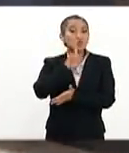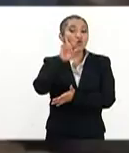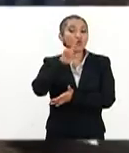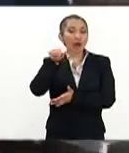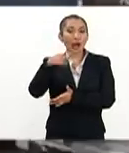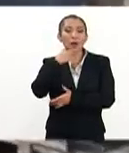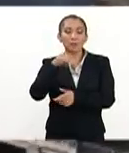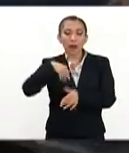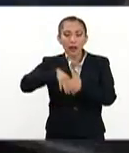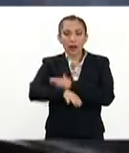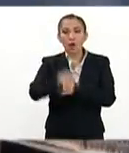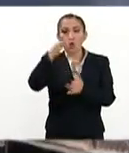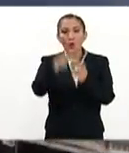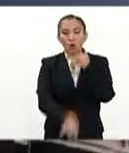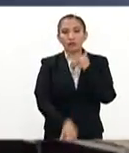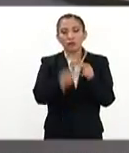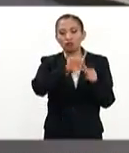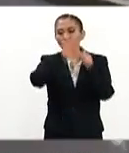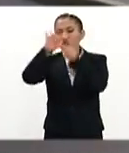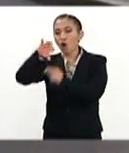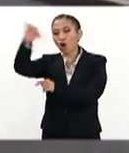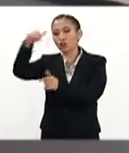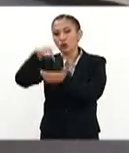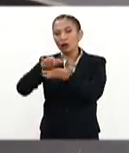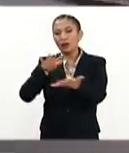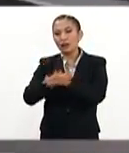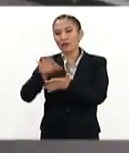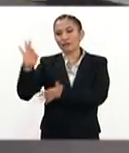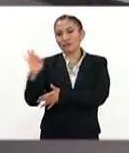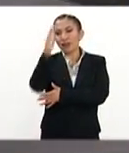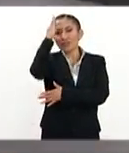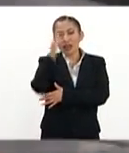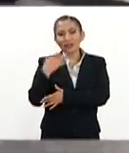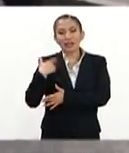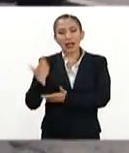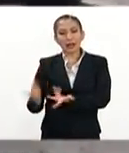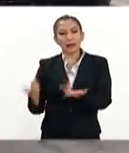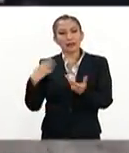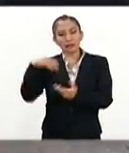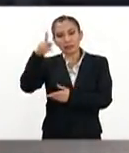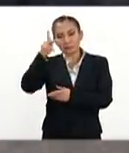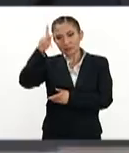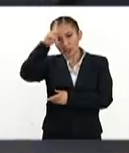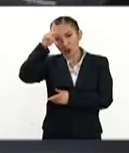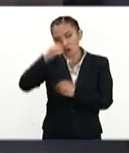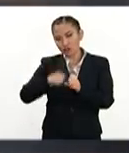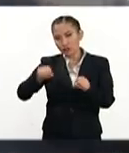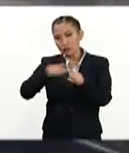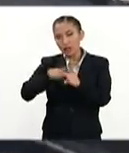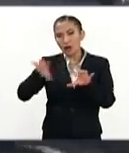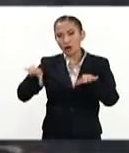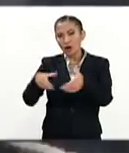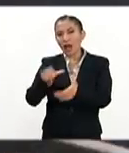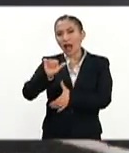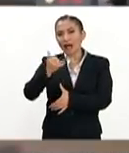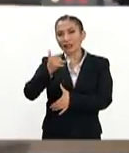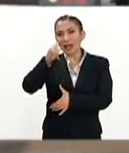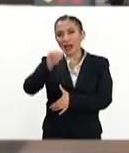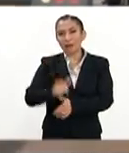el detenido fue finalmente reubicado en el Centro Federal de Rehabilitación Psicosocial en la comunidad de